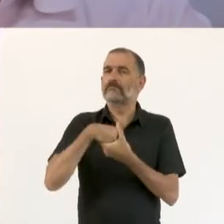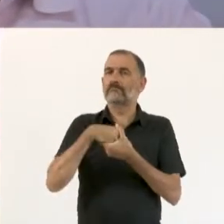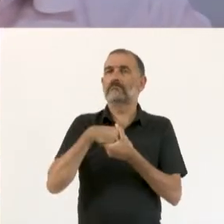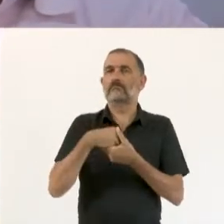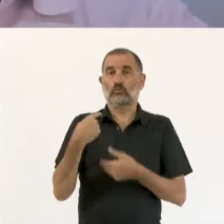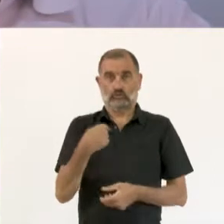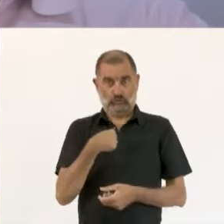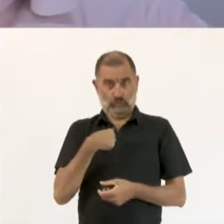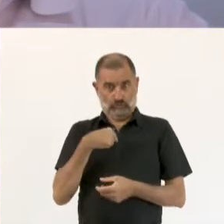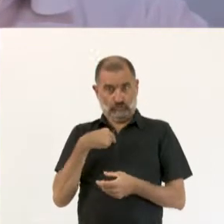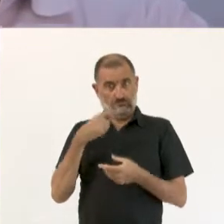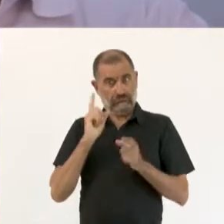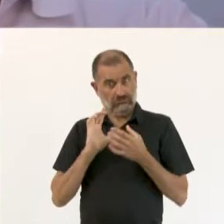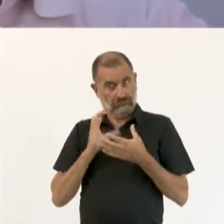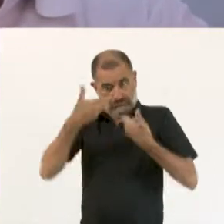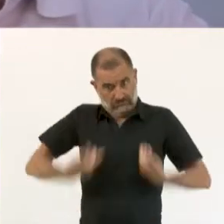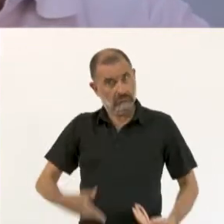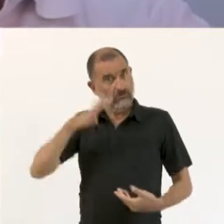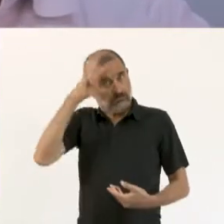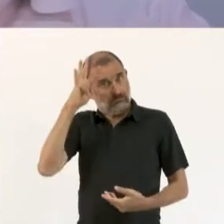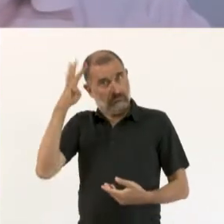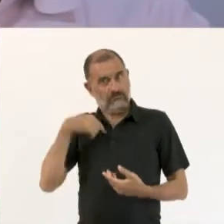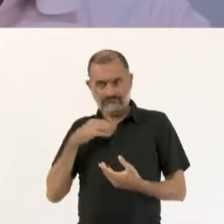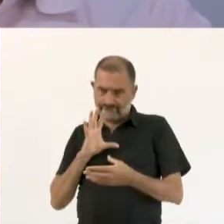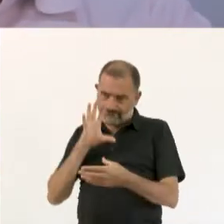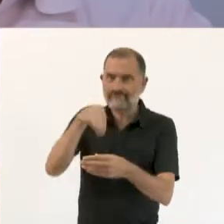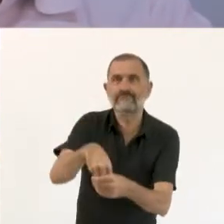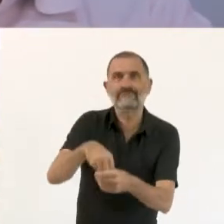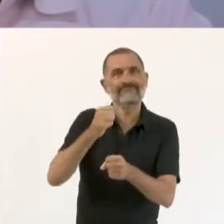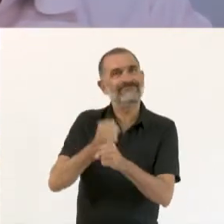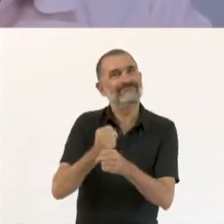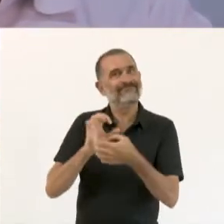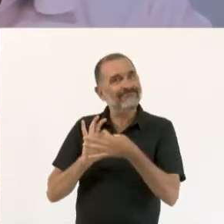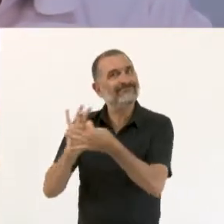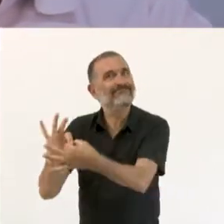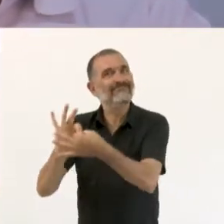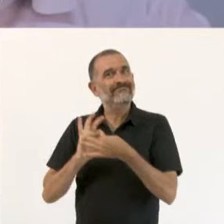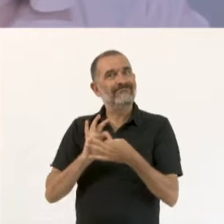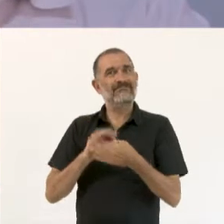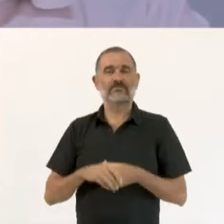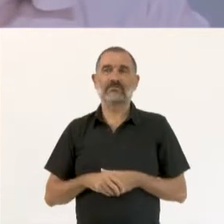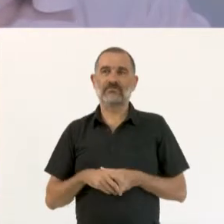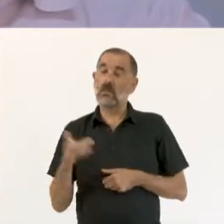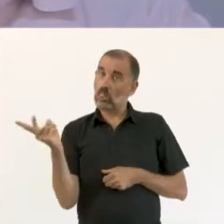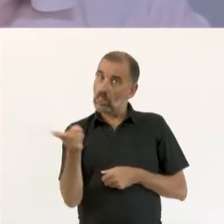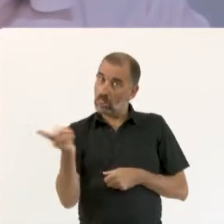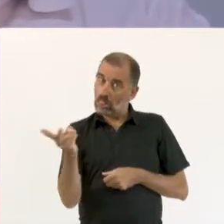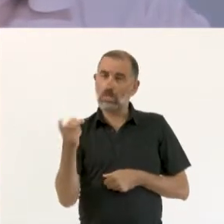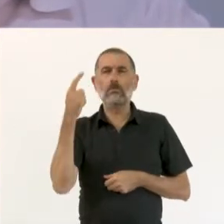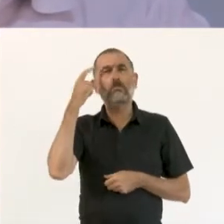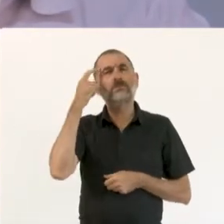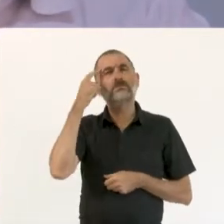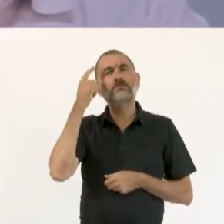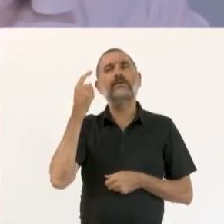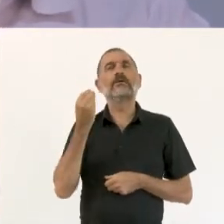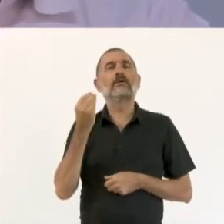que pertenecemos a los pueblos originarios en la actualidad. O sea que nos consideran una cultura viva,